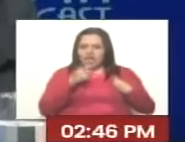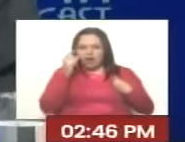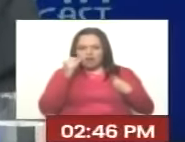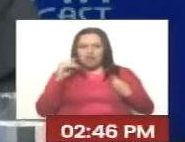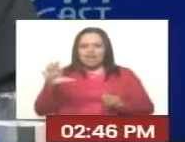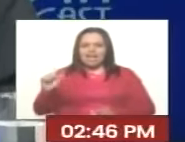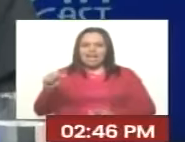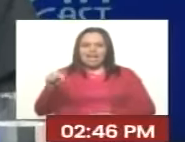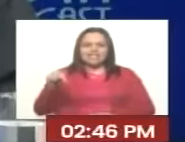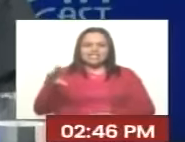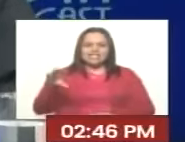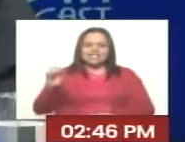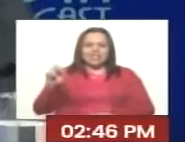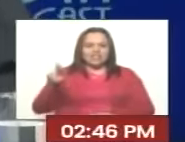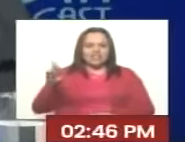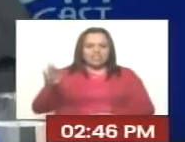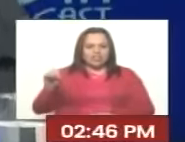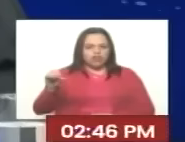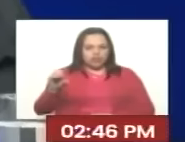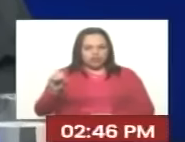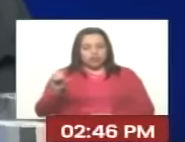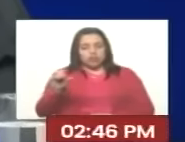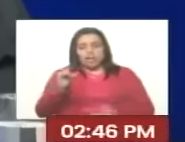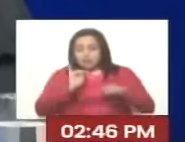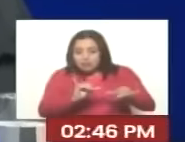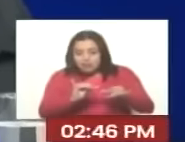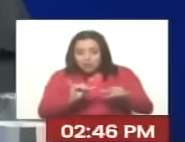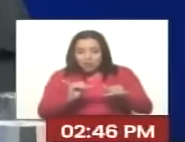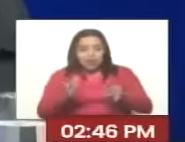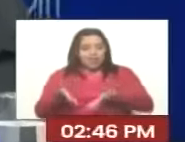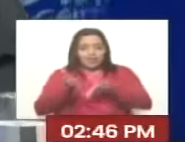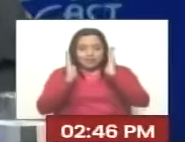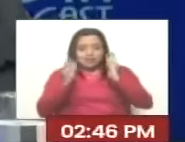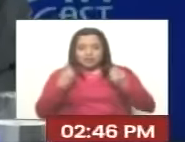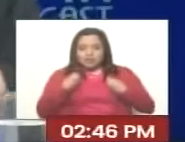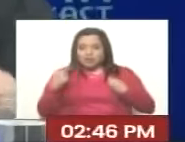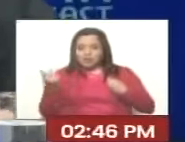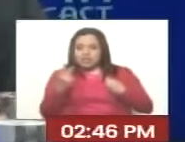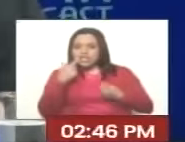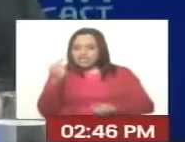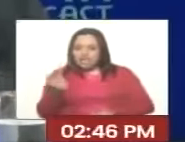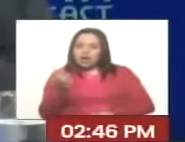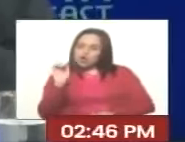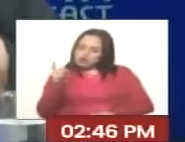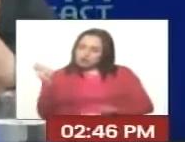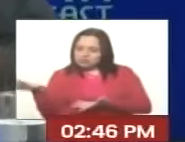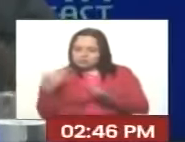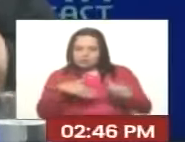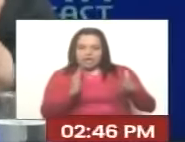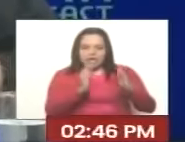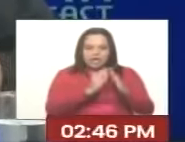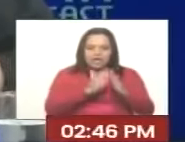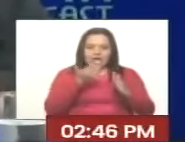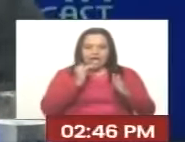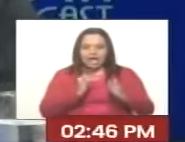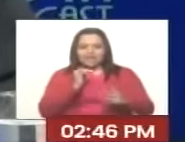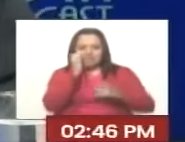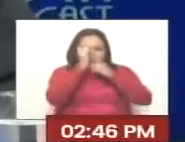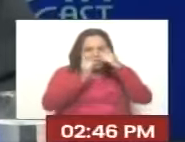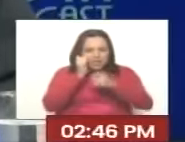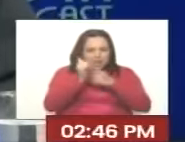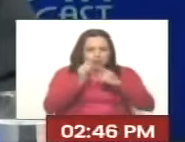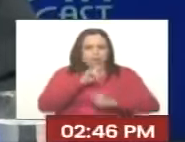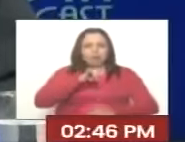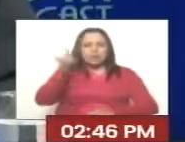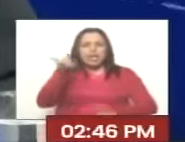es el mismo edificio donde vivía Natalia con Molnar. Uh-huh. Entonces Molnar le dice, bueno, vámonos a mi casa. Iban a grabar unos videos para una gira